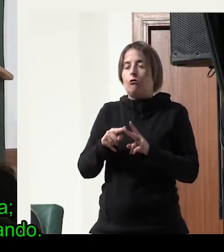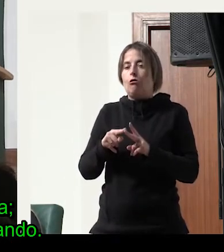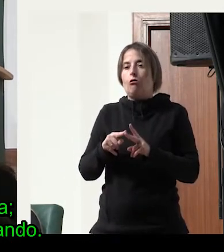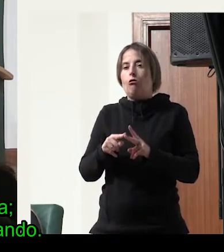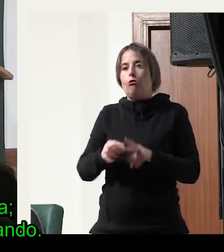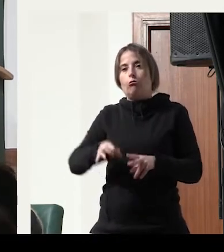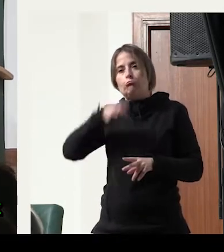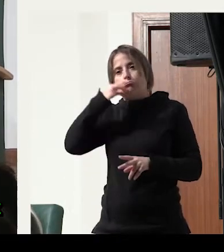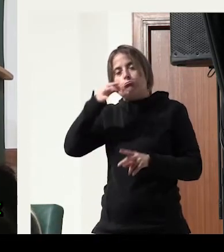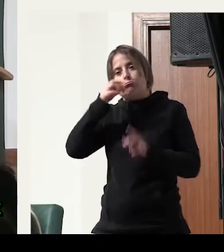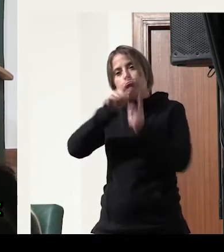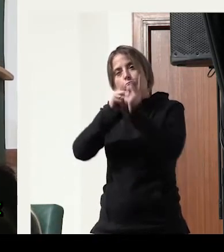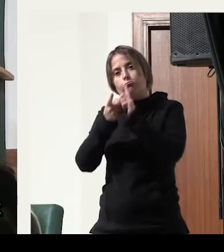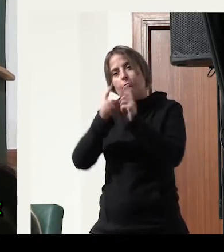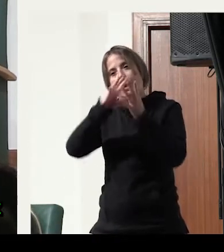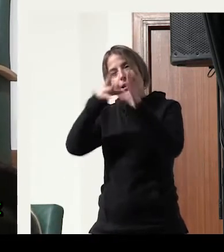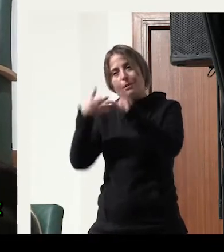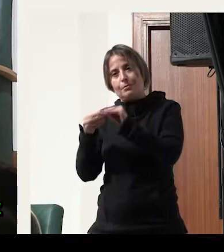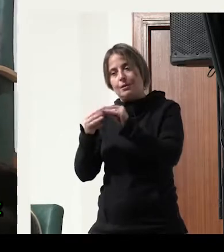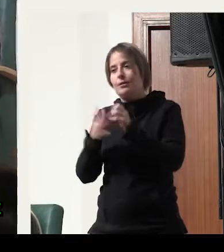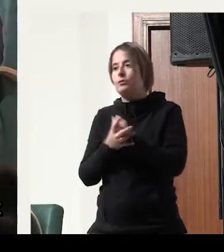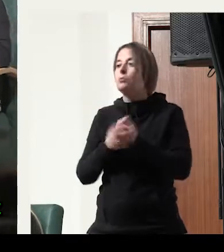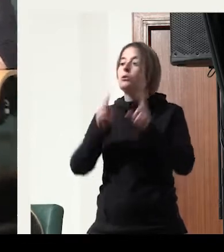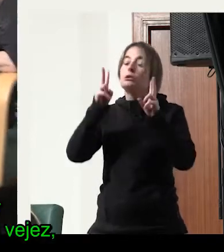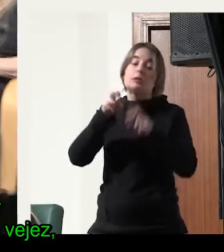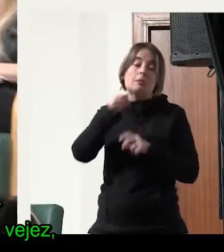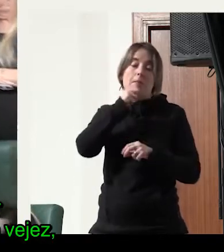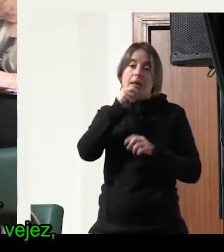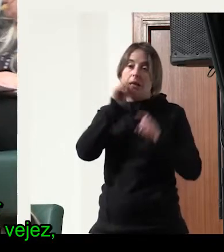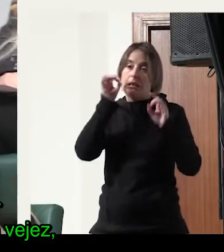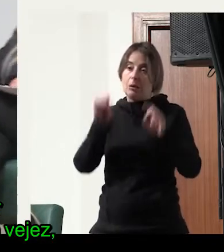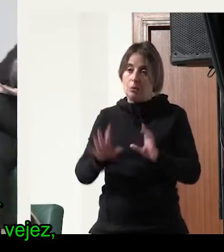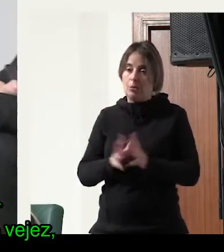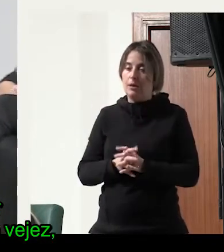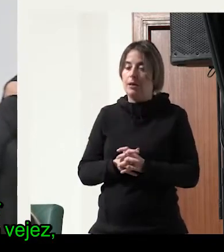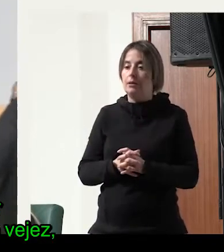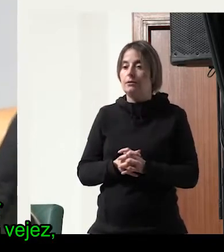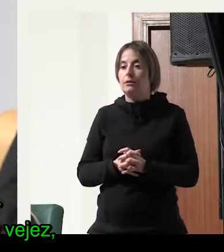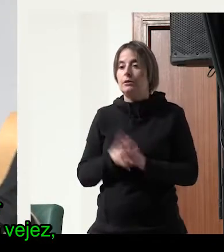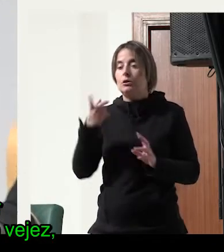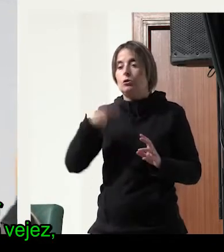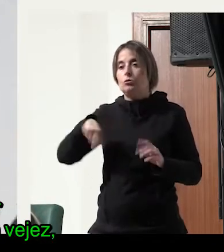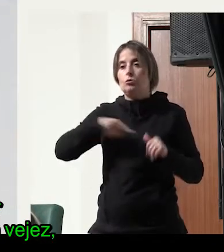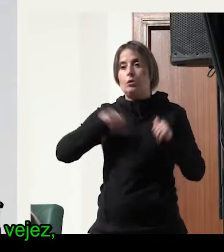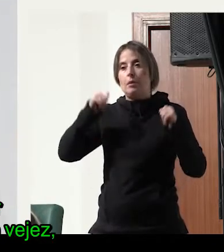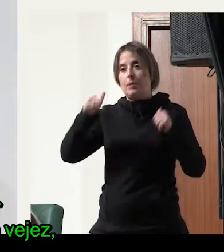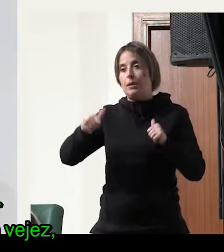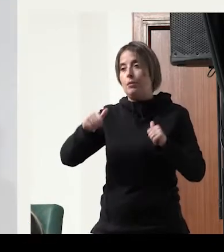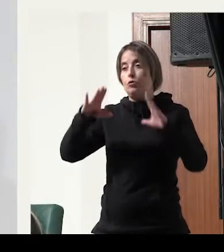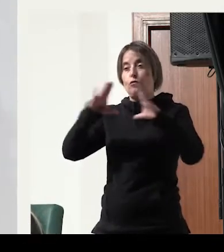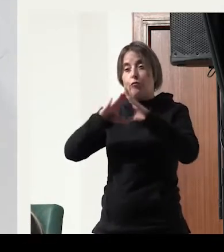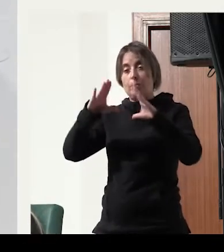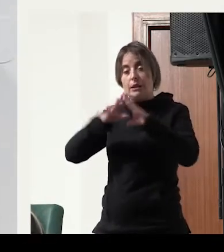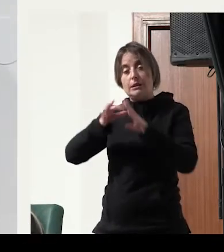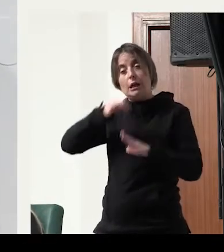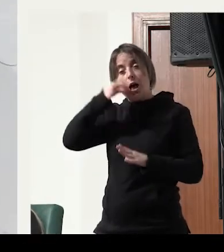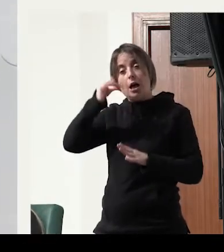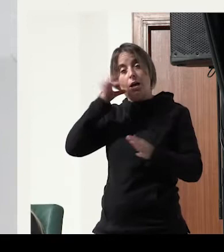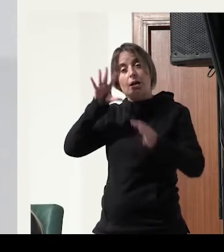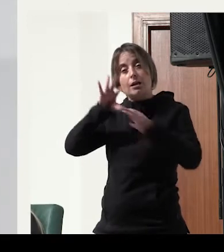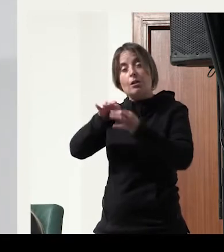Sí. Adaptando. Bueno, pues en el tema de la vejez va a pasar eso. Según empecemos a hacer más discurso feminista sobre la vejez, nos